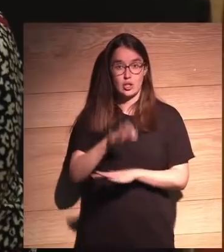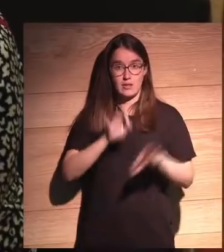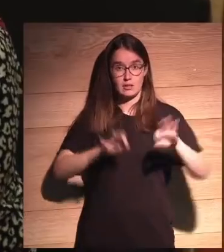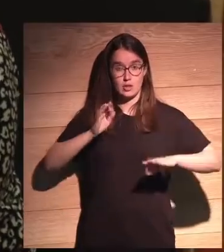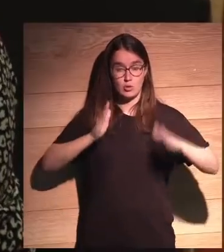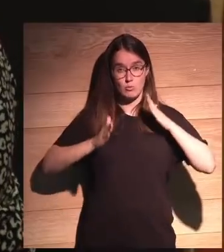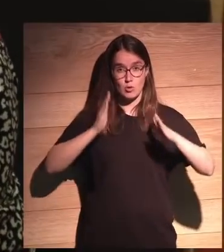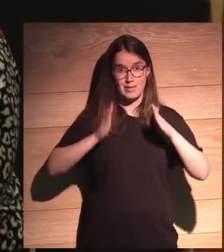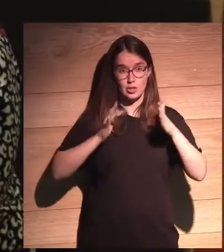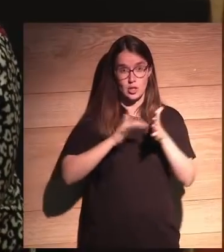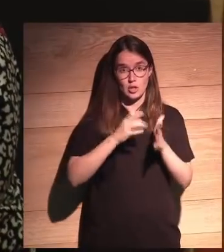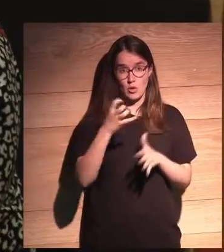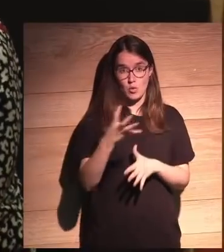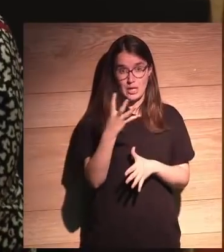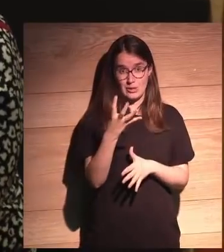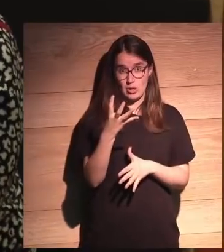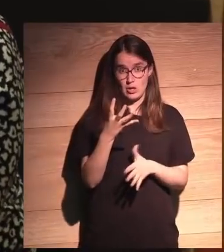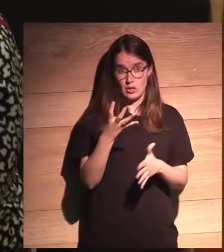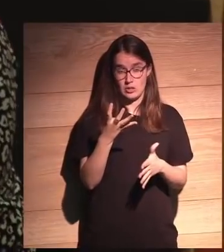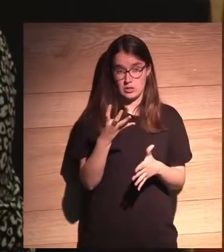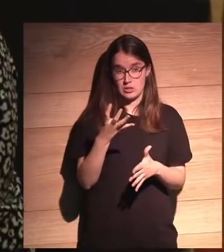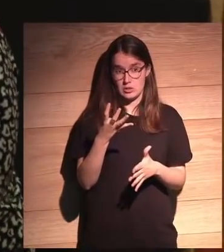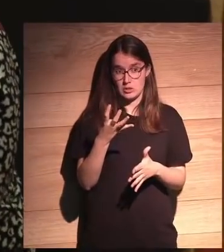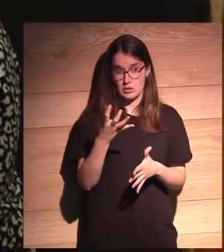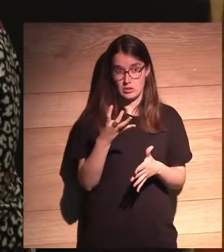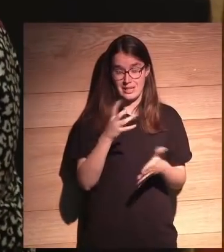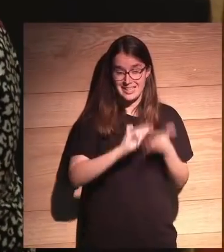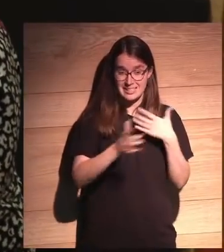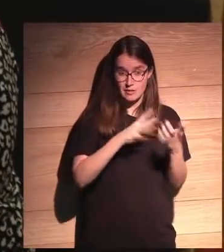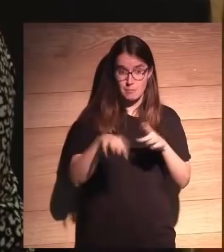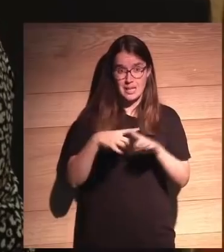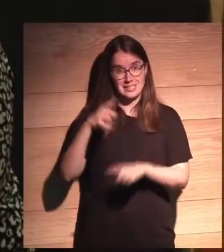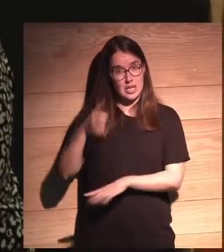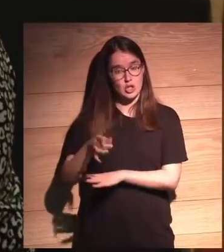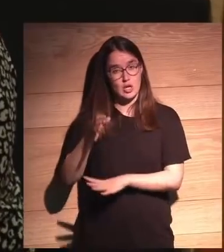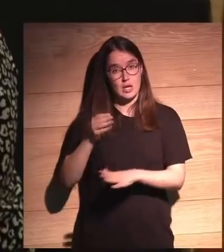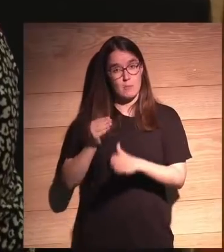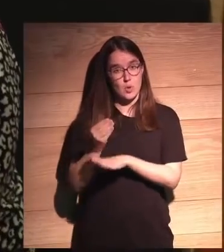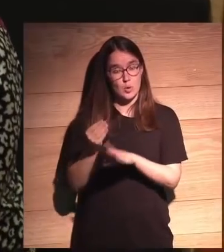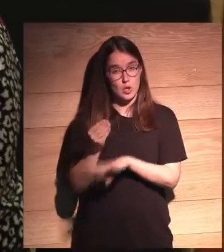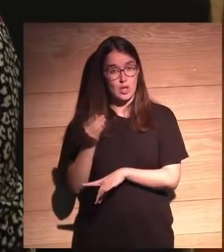momento que había 4, o sea, no solamente escribía, sino que dirigía y producía.